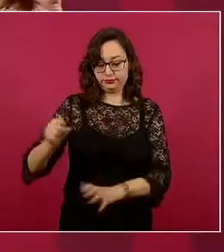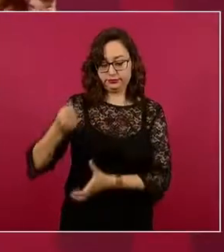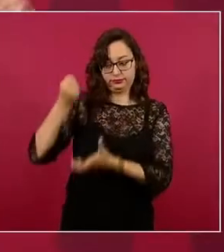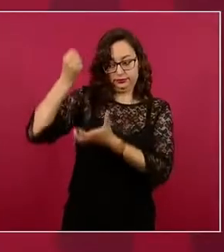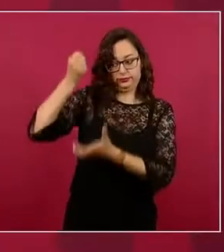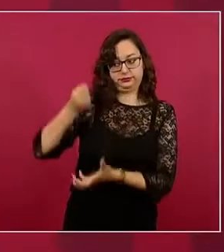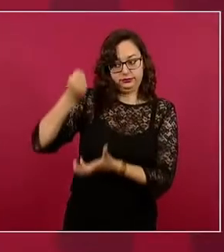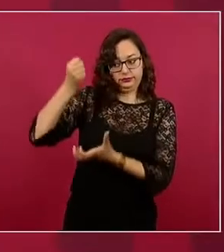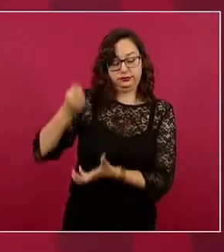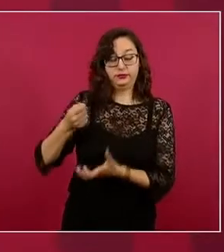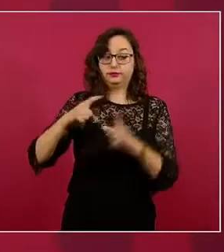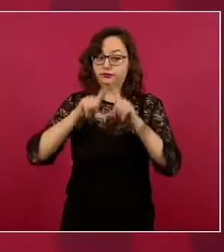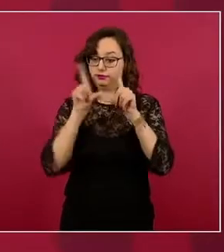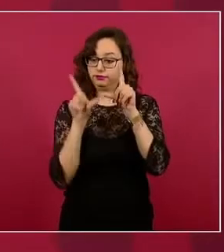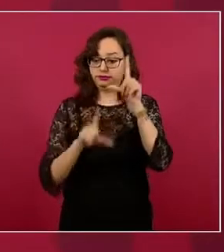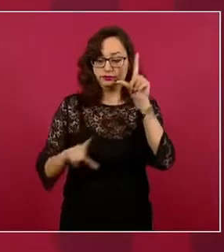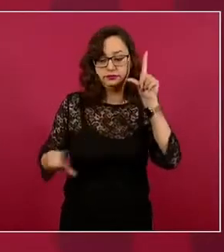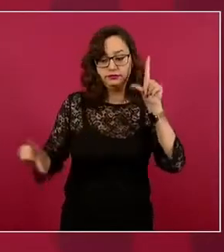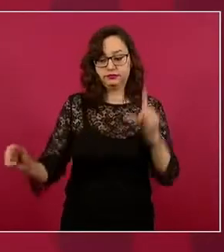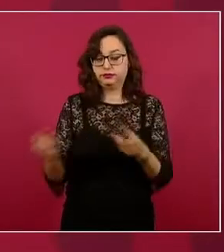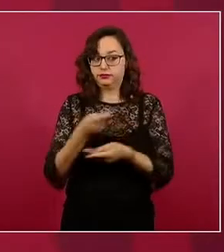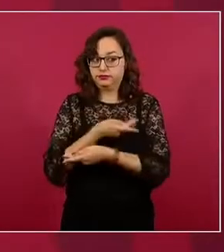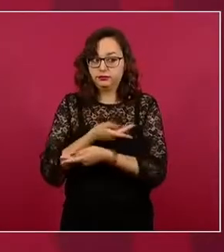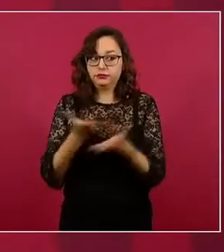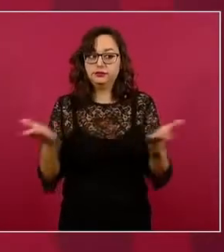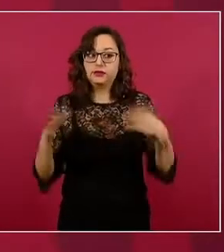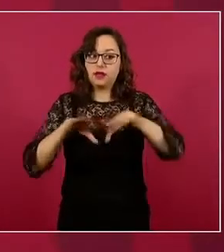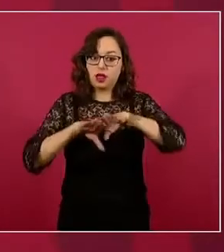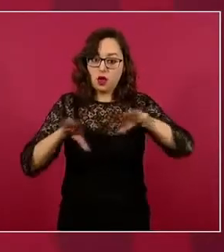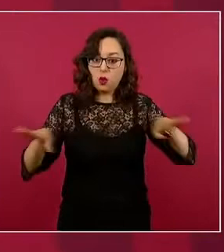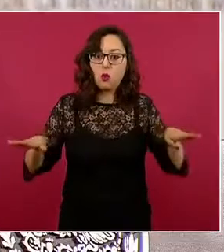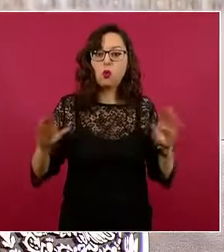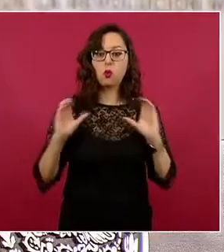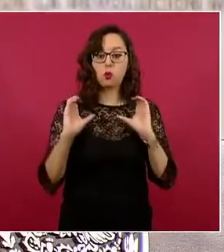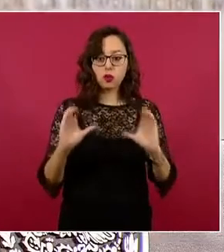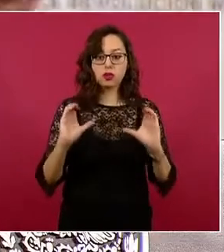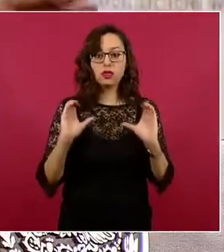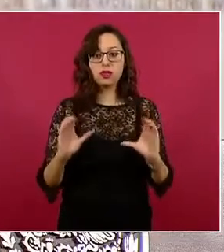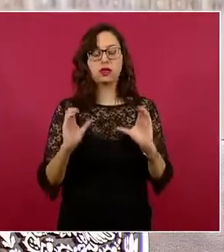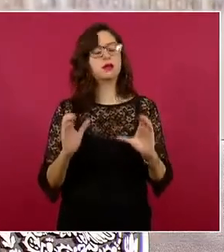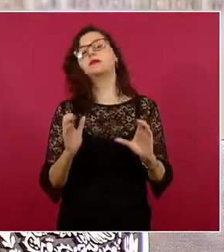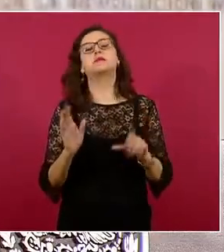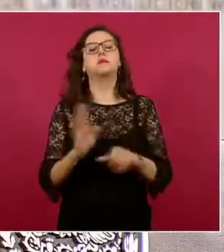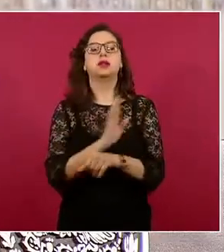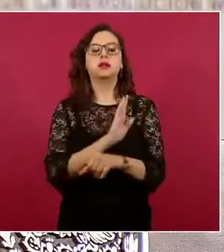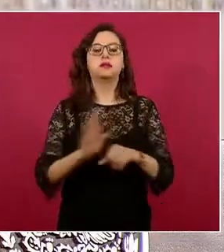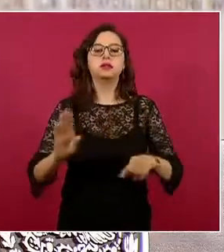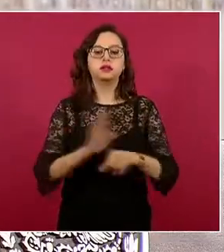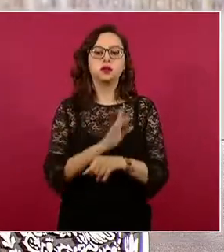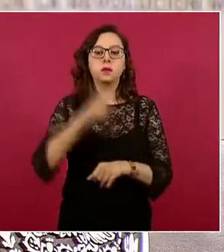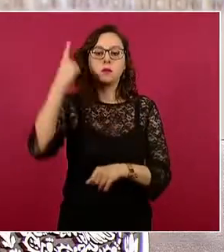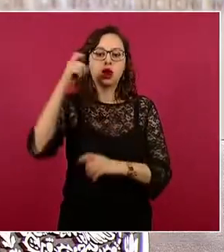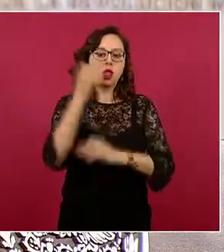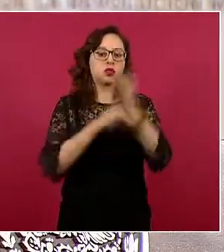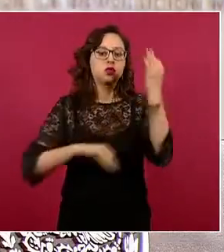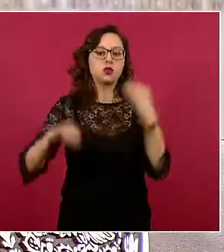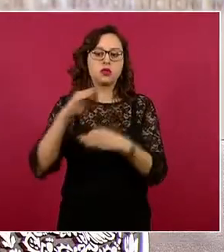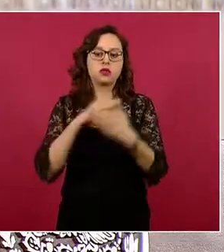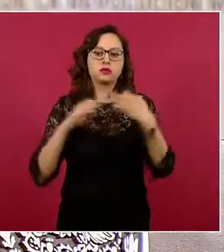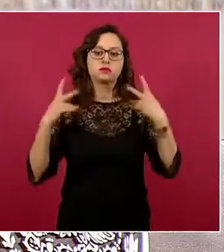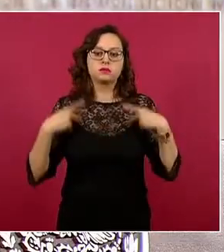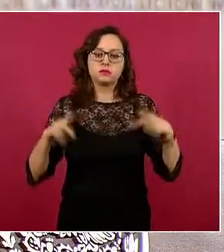que a todos llegue, que beneficie a todos y